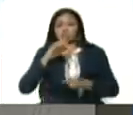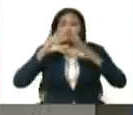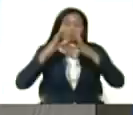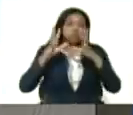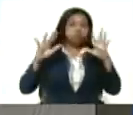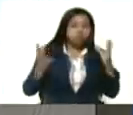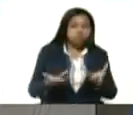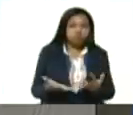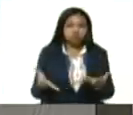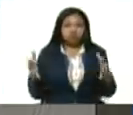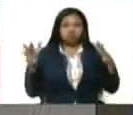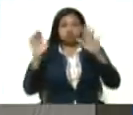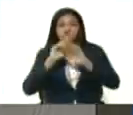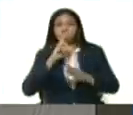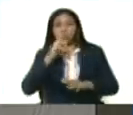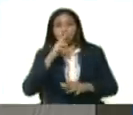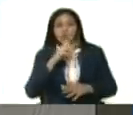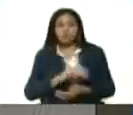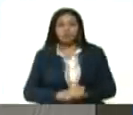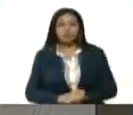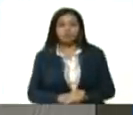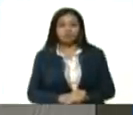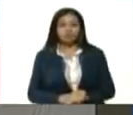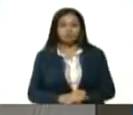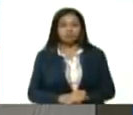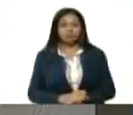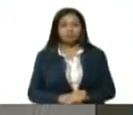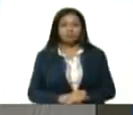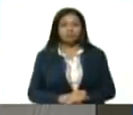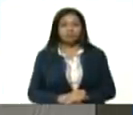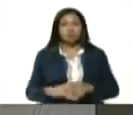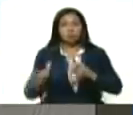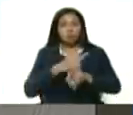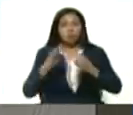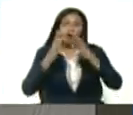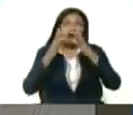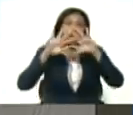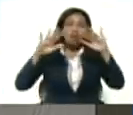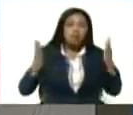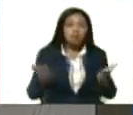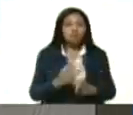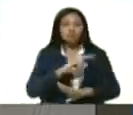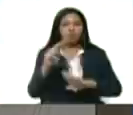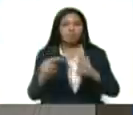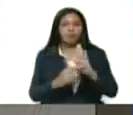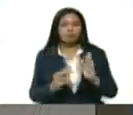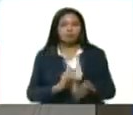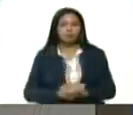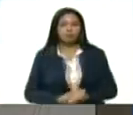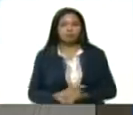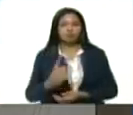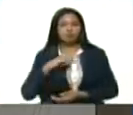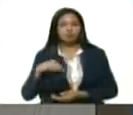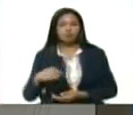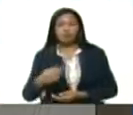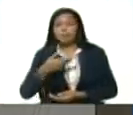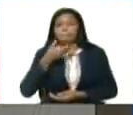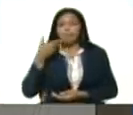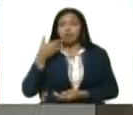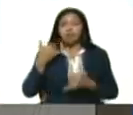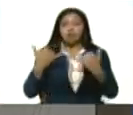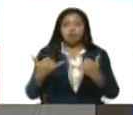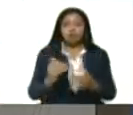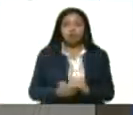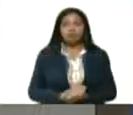esta terrible epidemia que acosa al mundo entero. Nosotros preferimos que